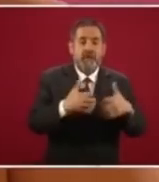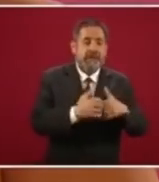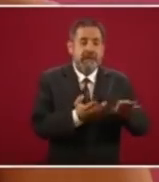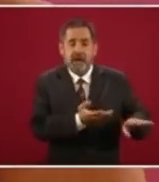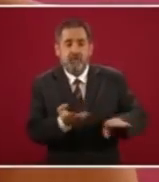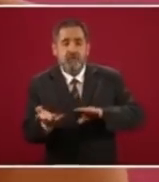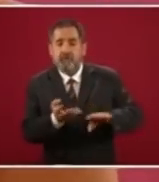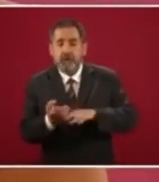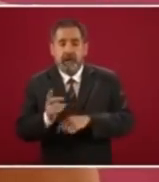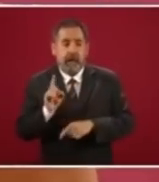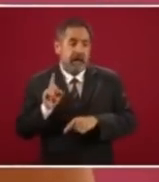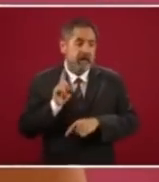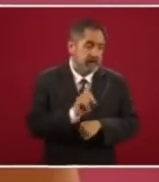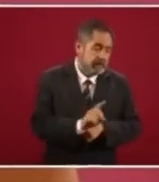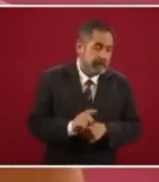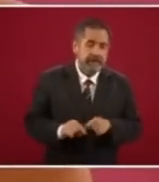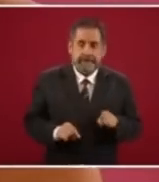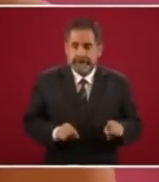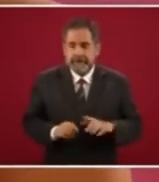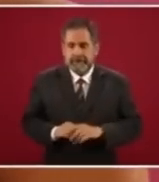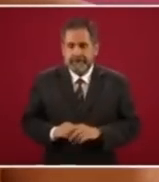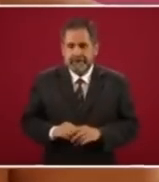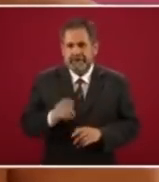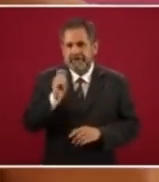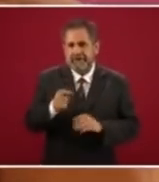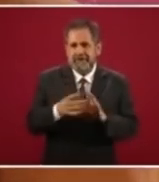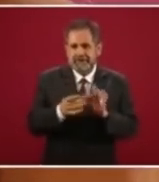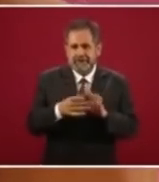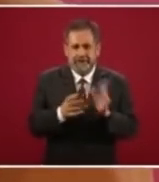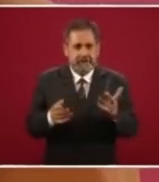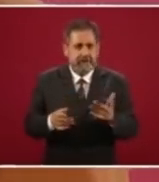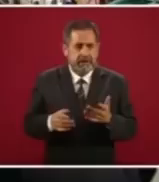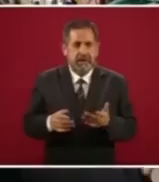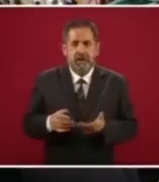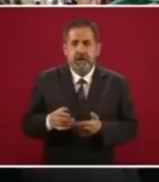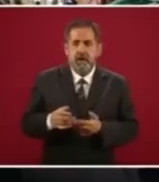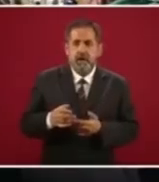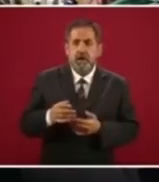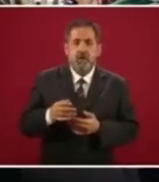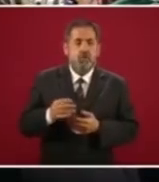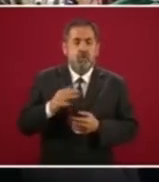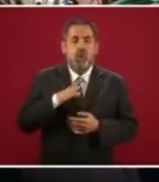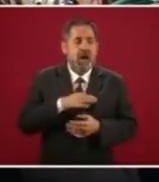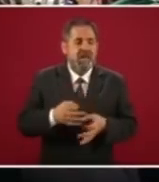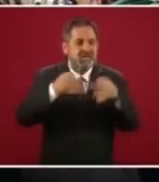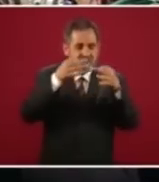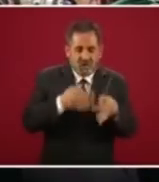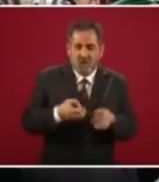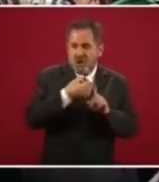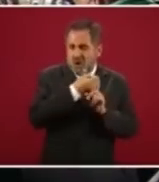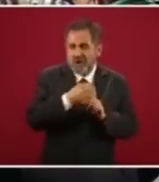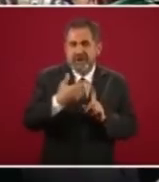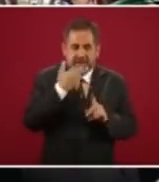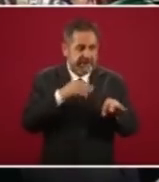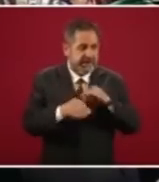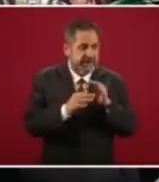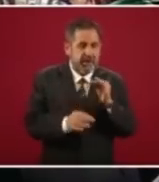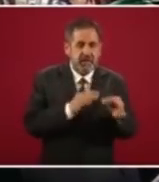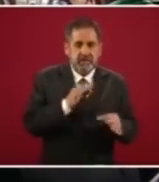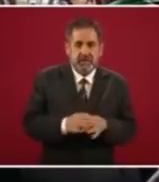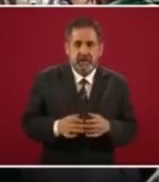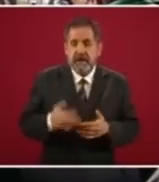qué tipo de situaciones? De entrada, la informalidad en lugares formales, o ya sea que no